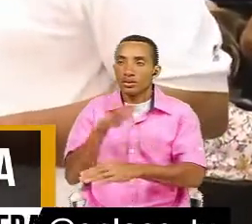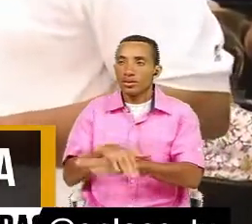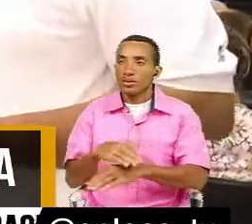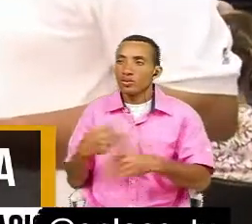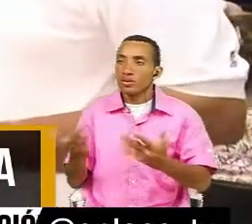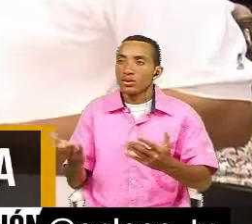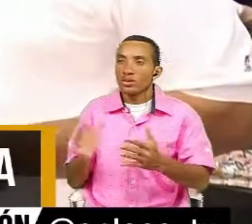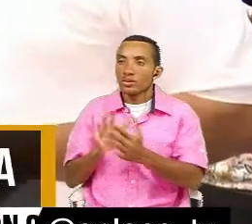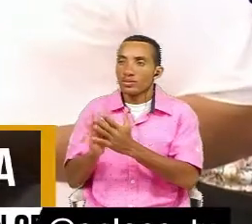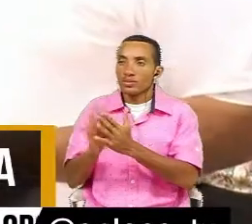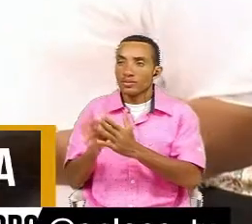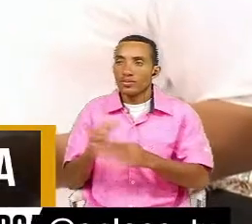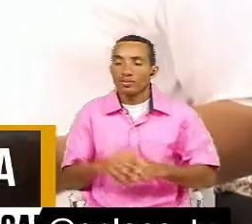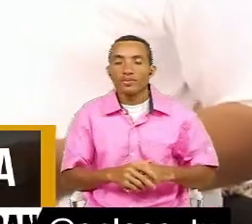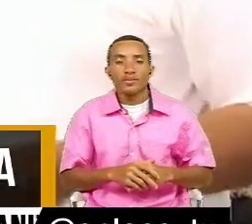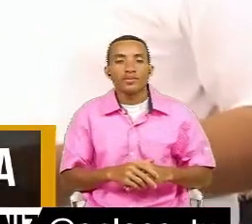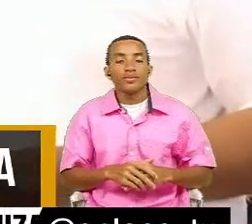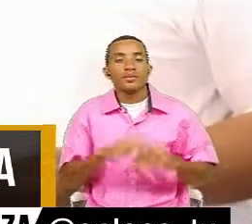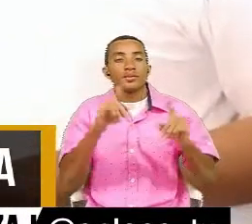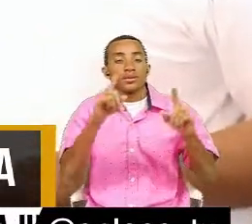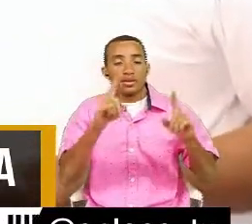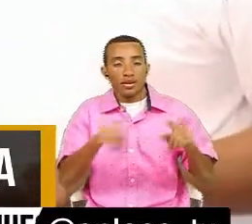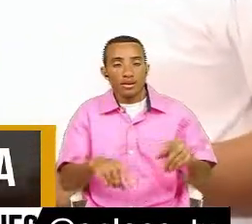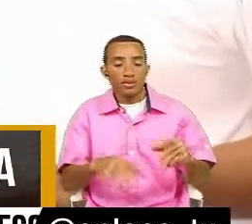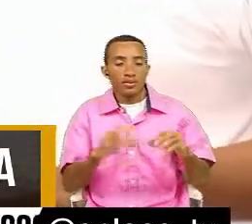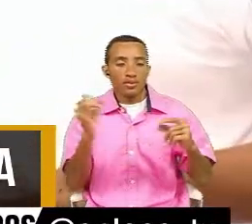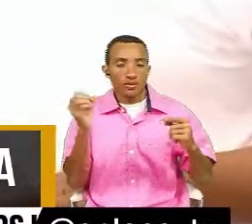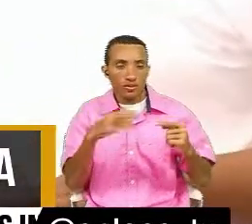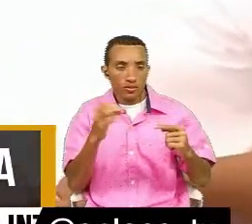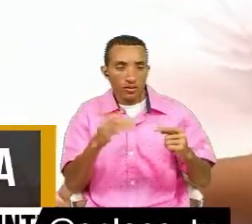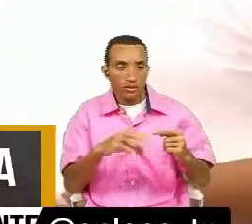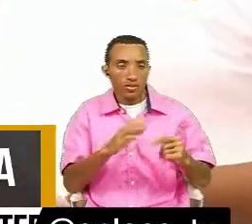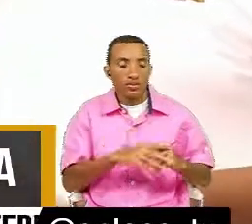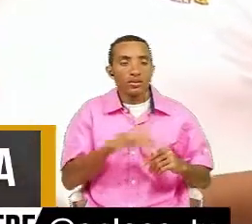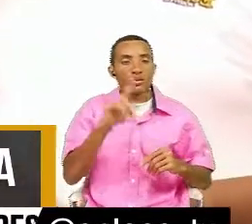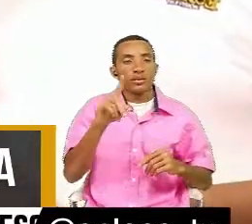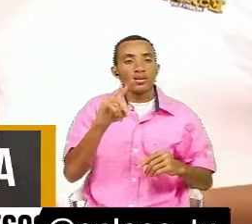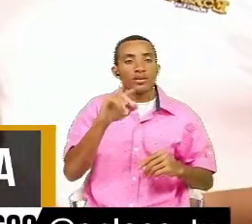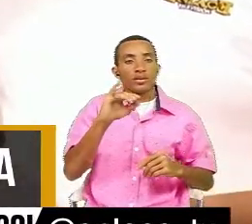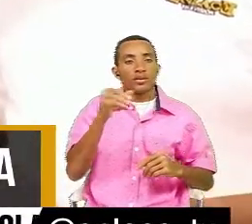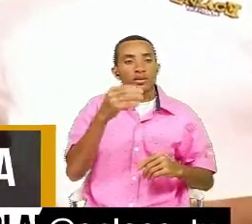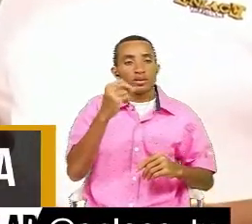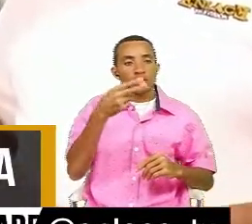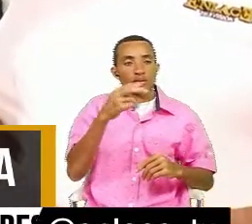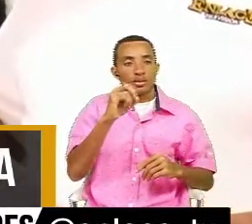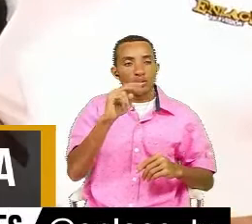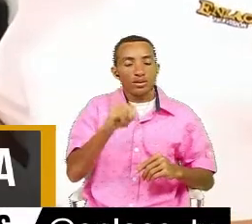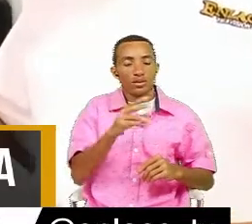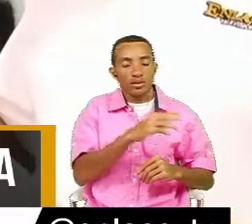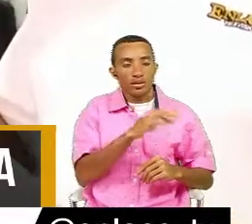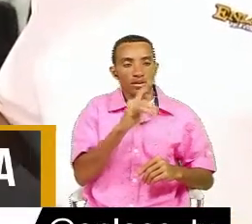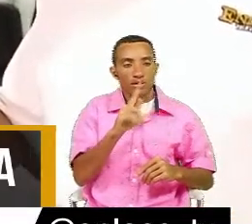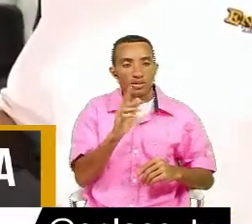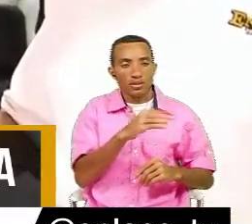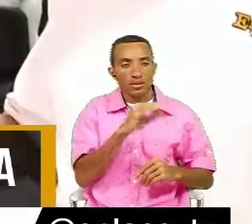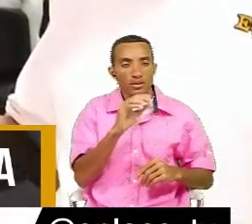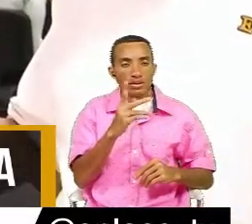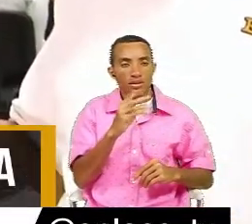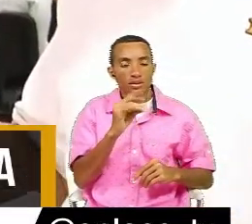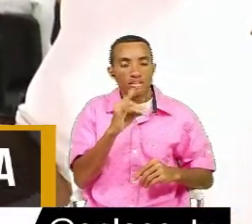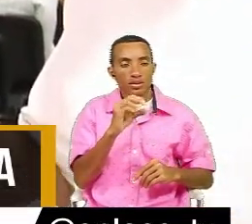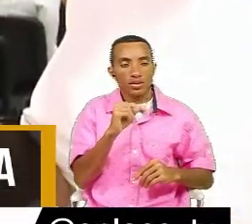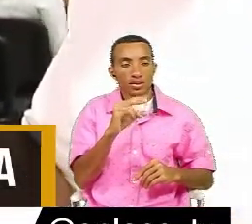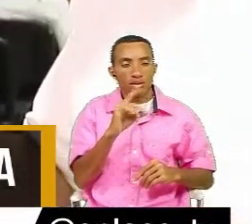ponente? Bueno, en este foro educativo, la institución educativa John F. Kennedy presentó una ponencia relacionada con la aplicación